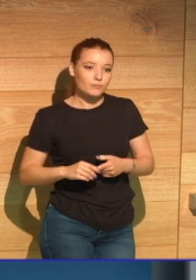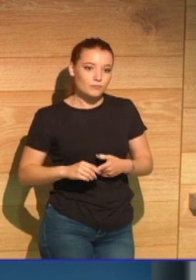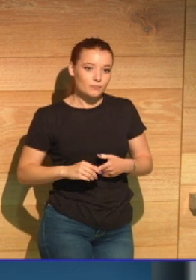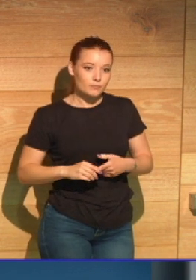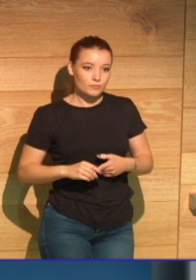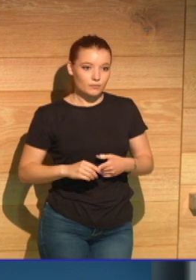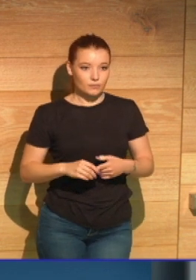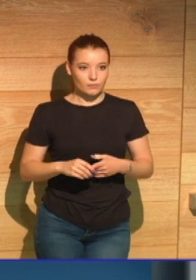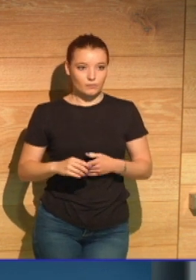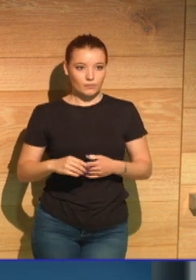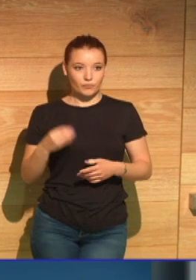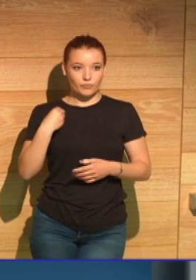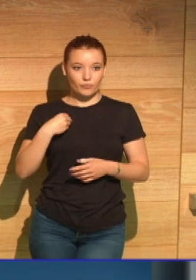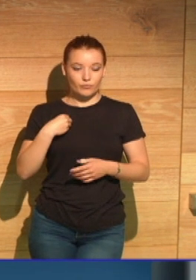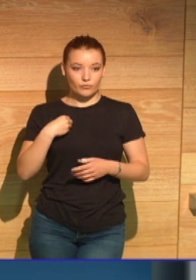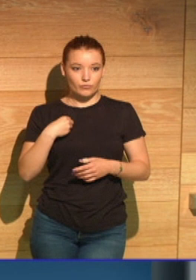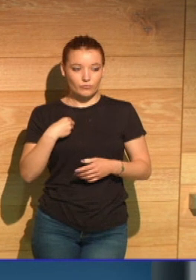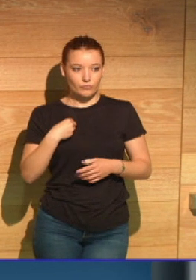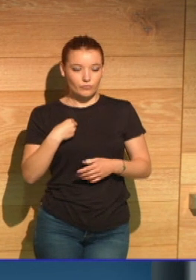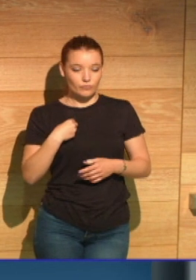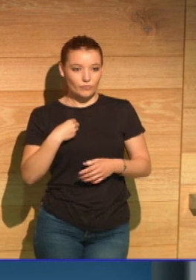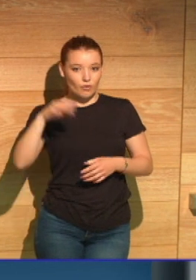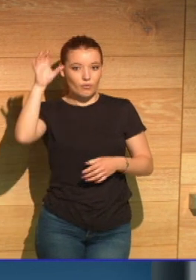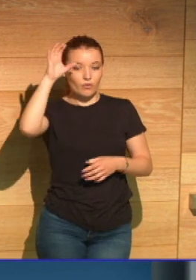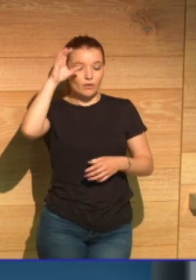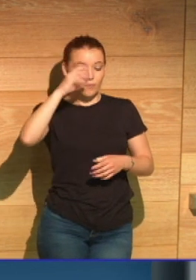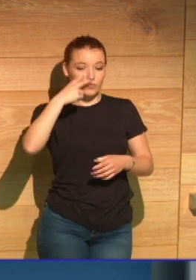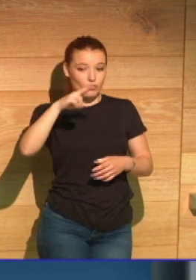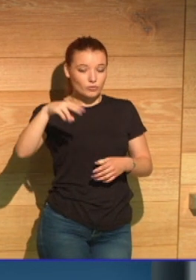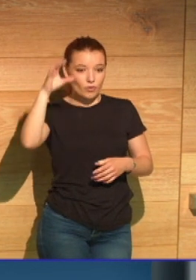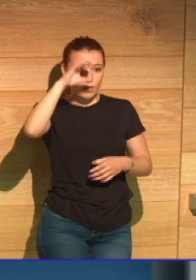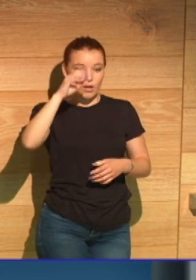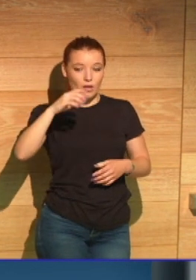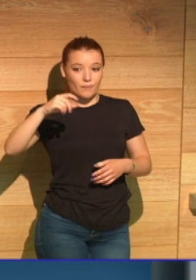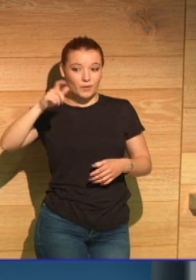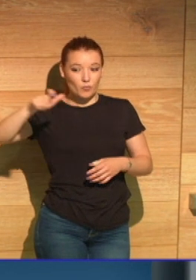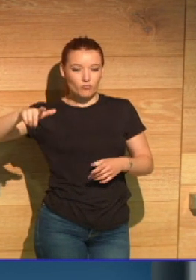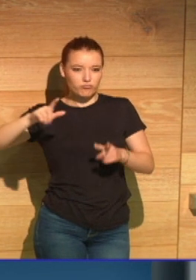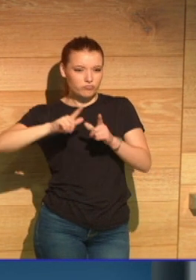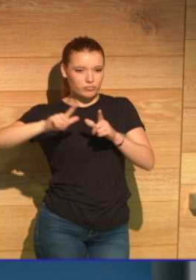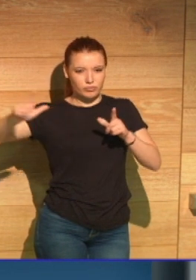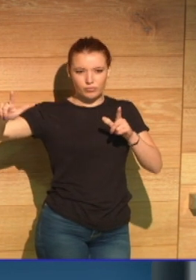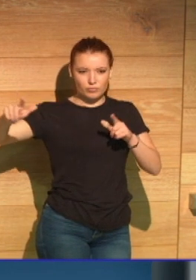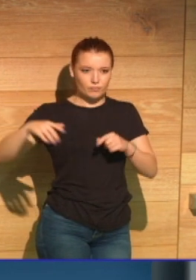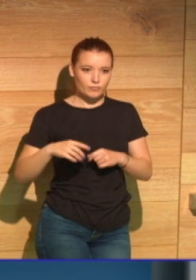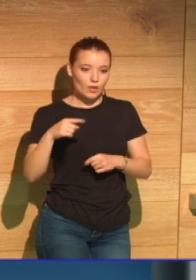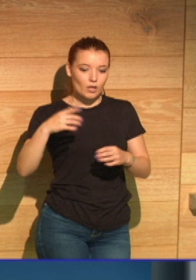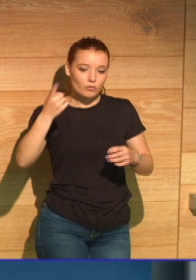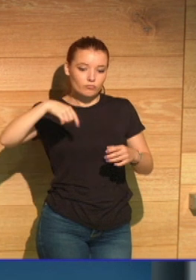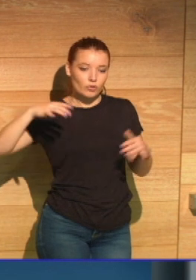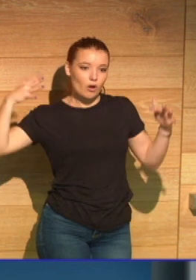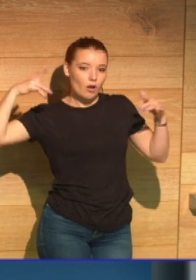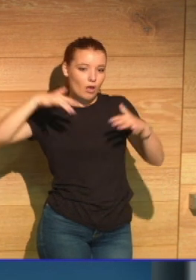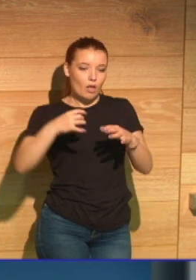América Latina que había una enorme distancia entre ciertos museos de ciencia y sus públicos. Y ahí generamos un encuentro con todos nuestros amigos de